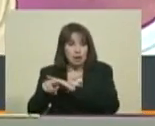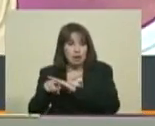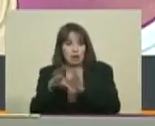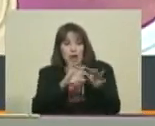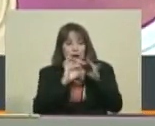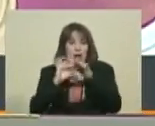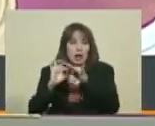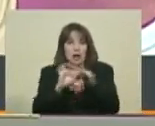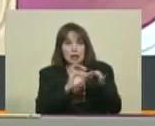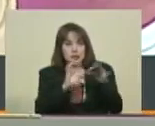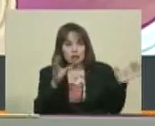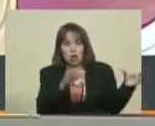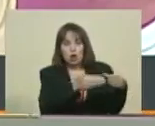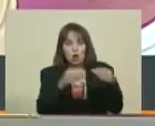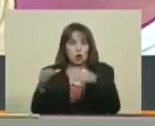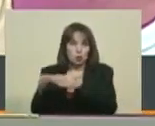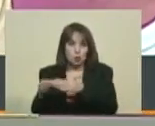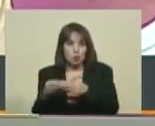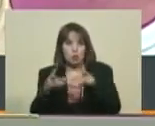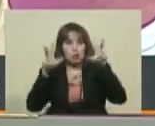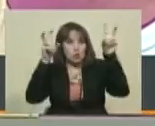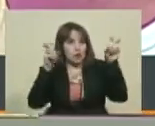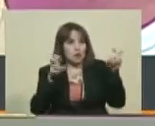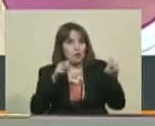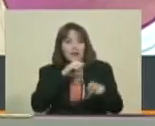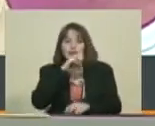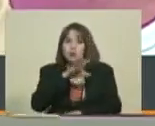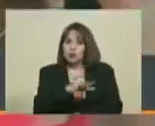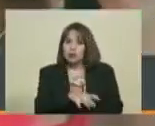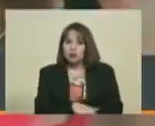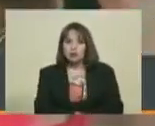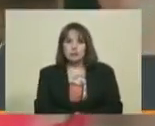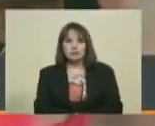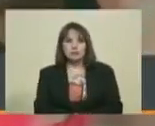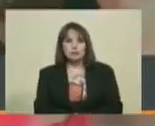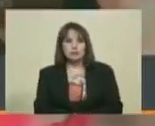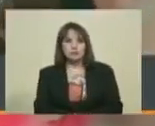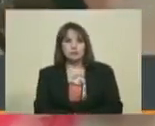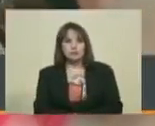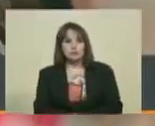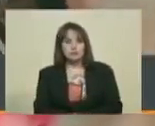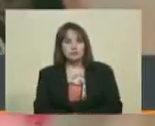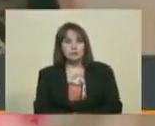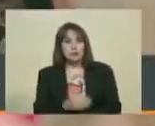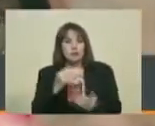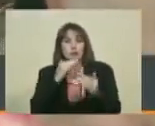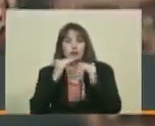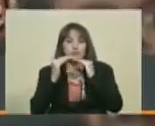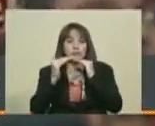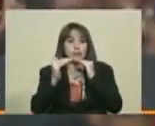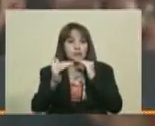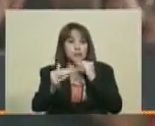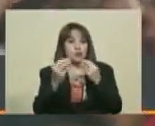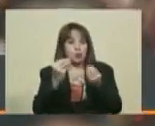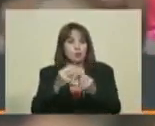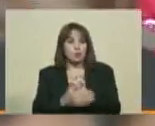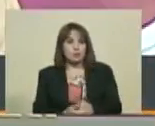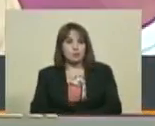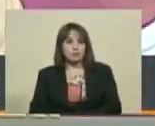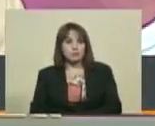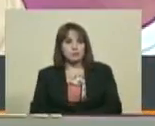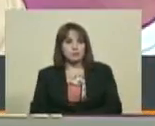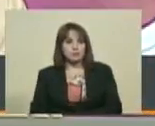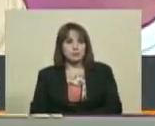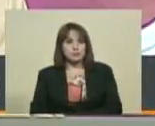alianza inédita e histórica. Una línea. Mientras